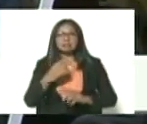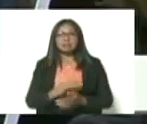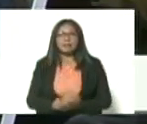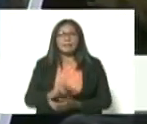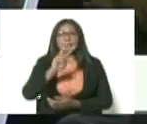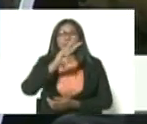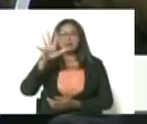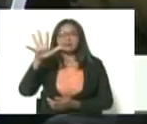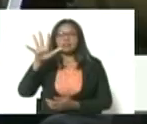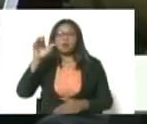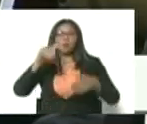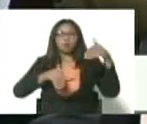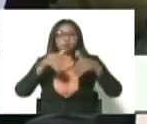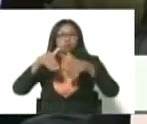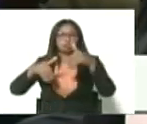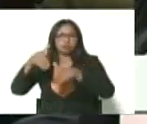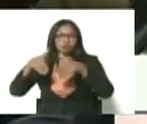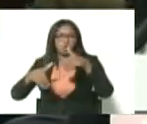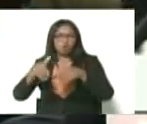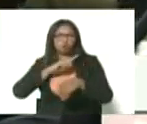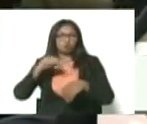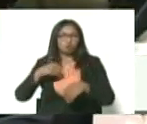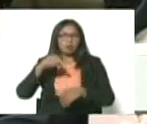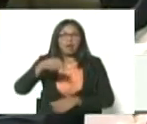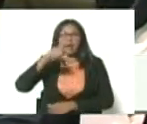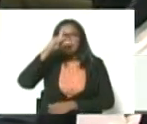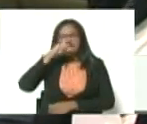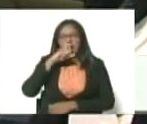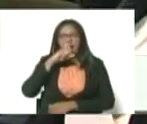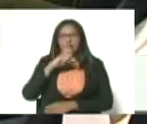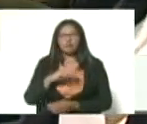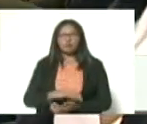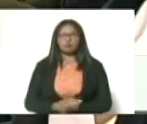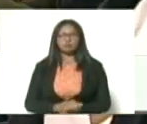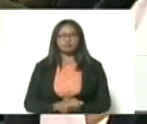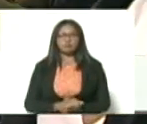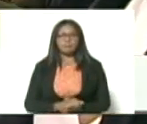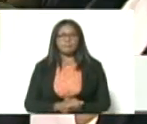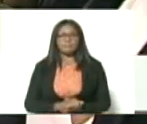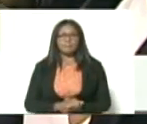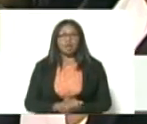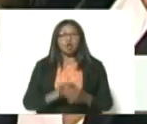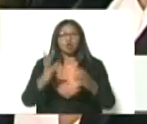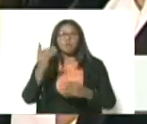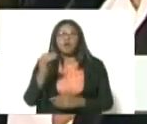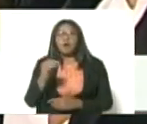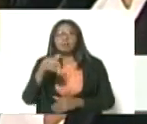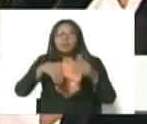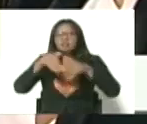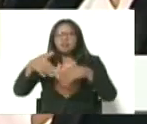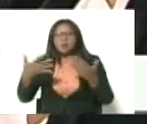25 elecciones. Y este año vamos a la elección número 26.